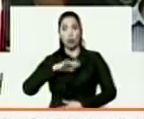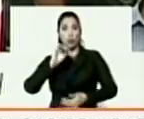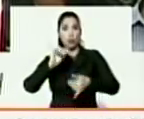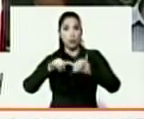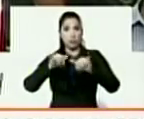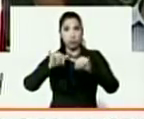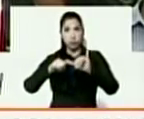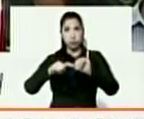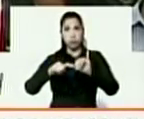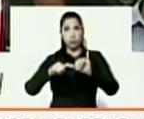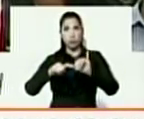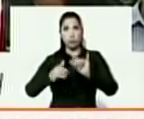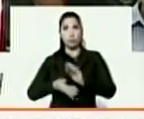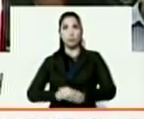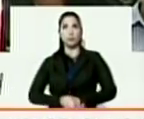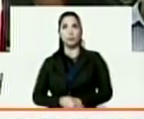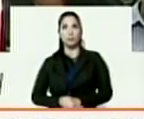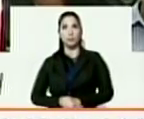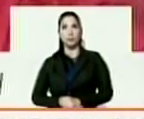litigantes